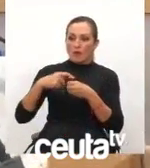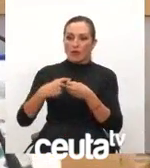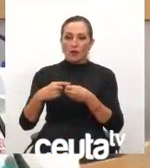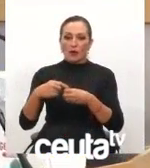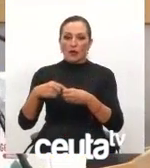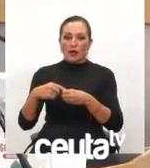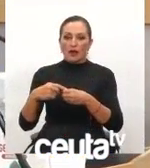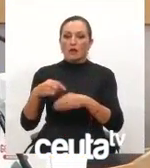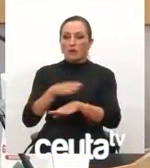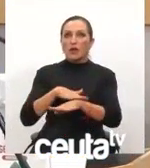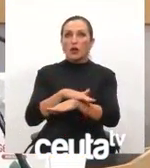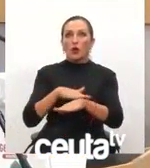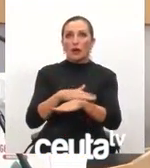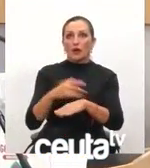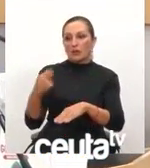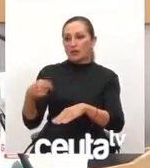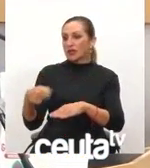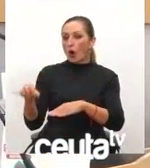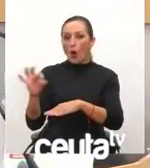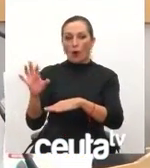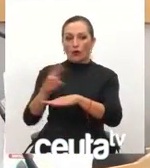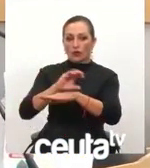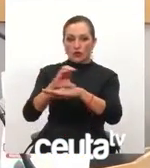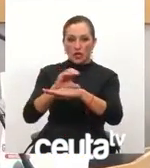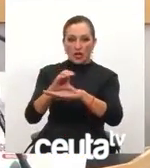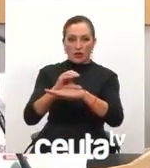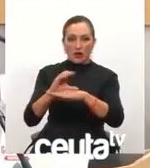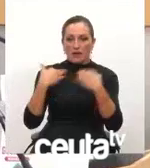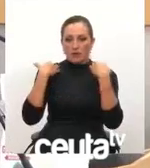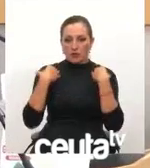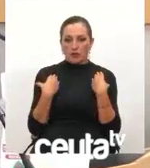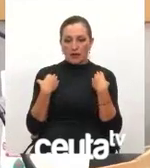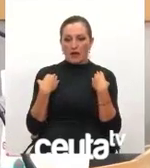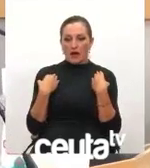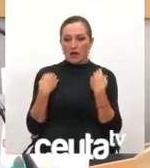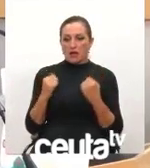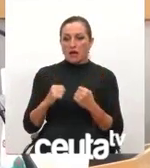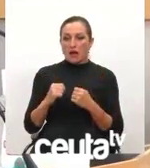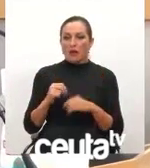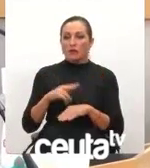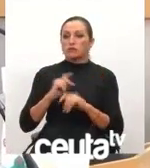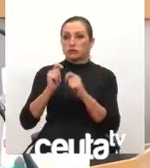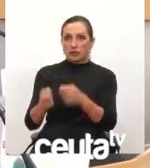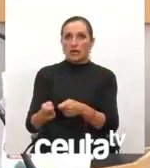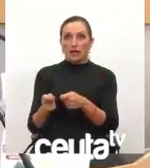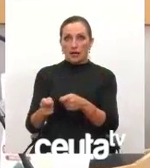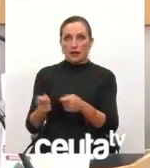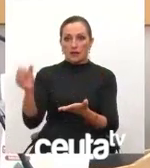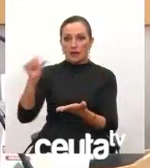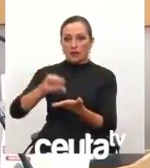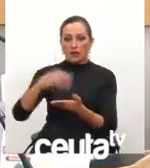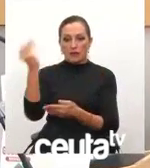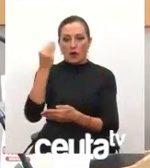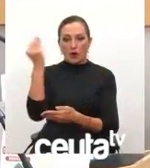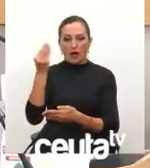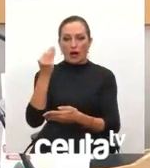presidente o cualquiera de los consejeros que tienen las competencias delegadas por él para mejorar la ciudad lo ponemos en marcha, lo anunciamos,